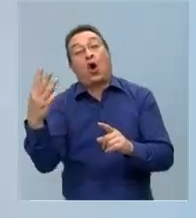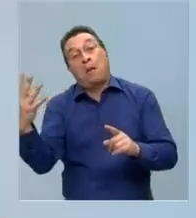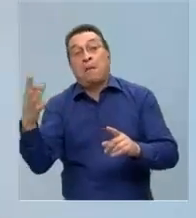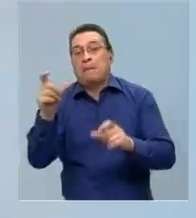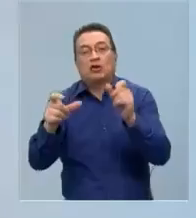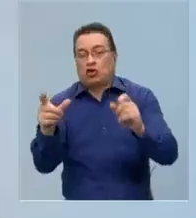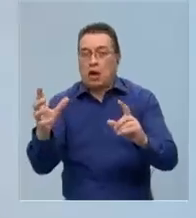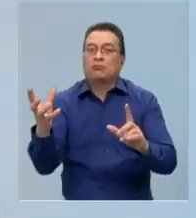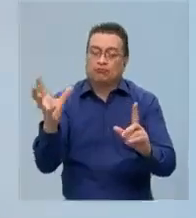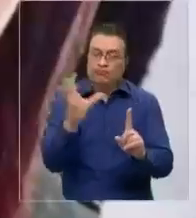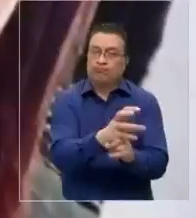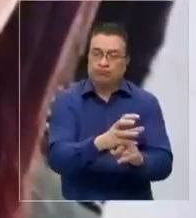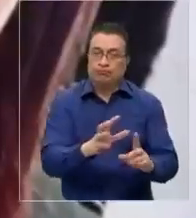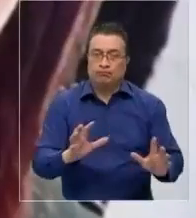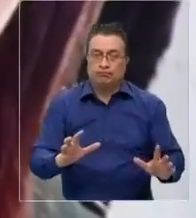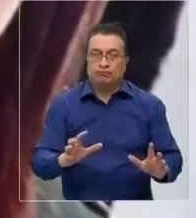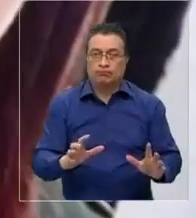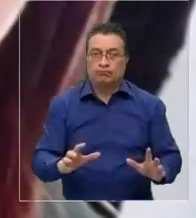personas.